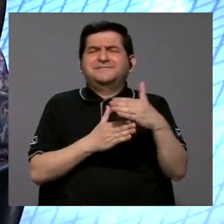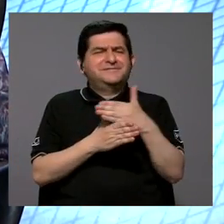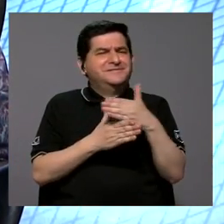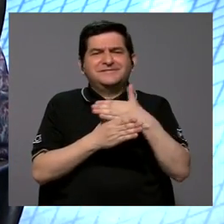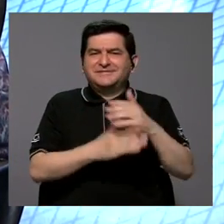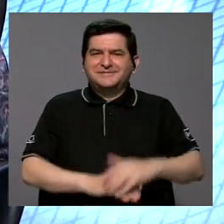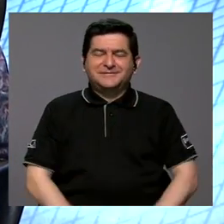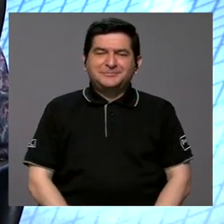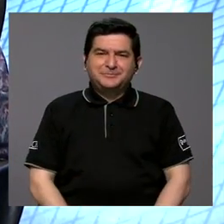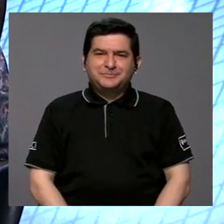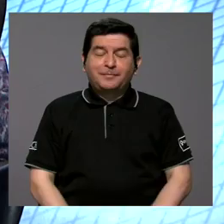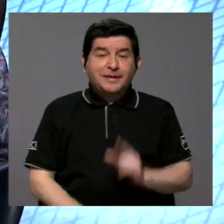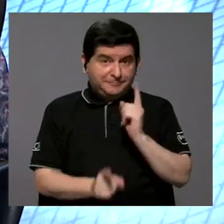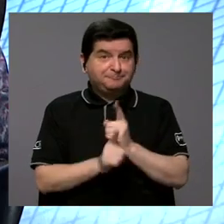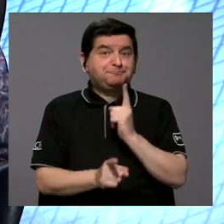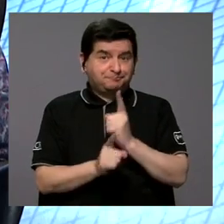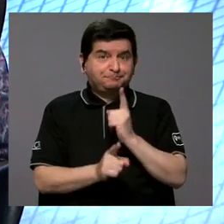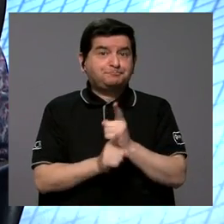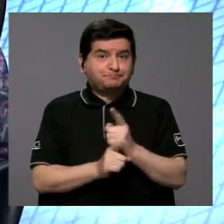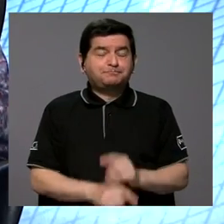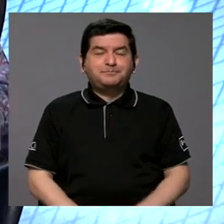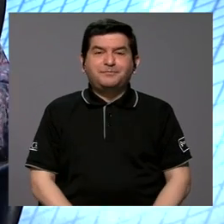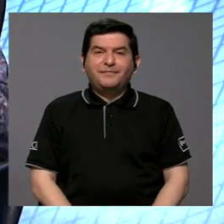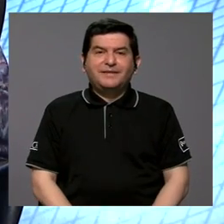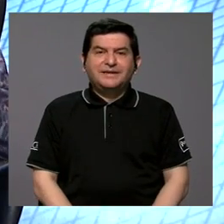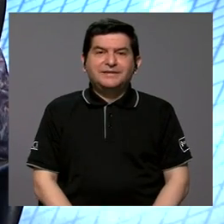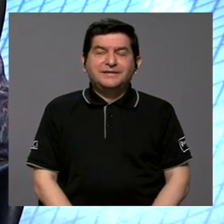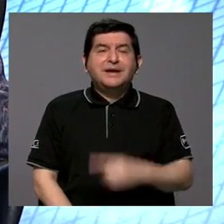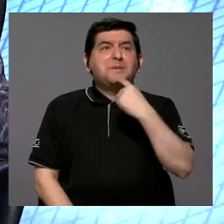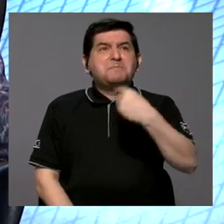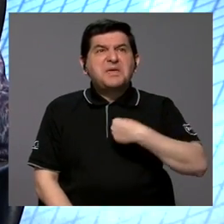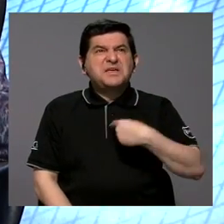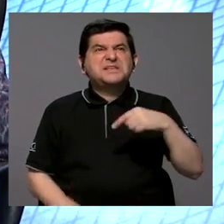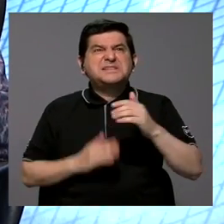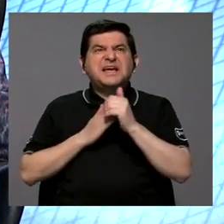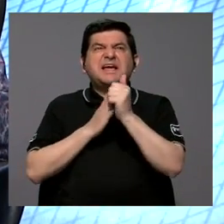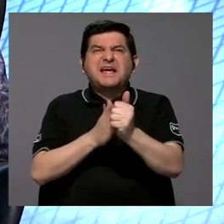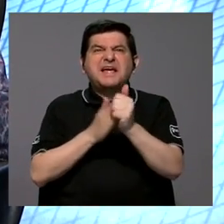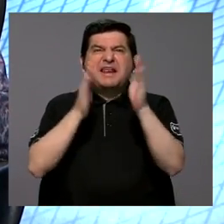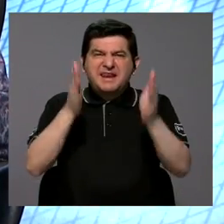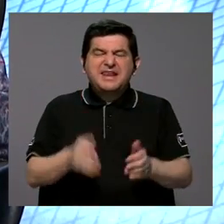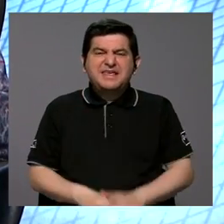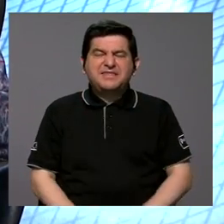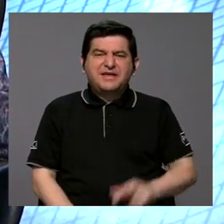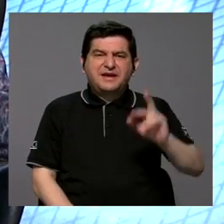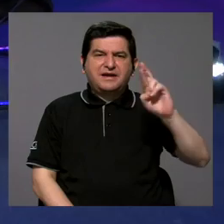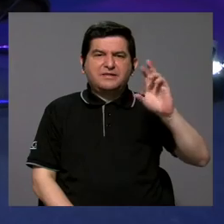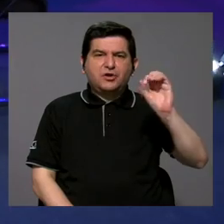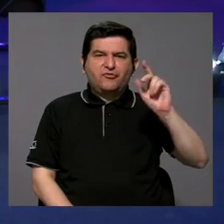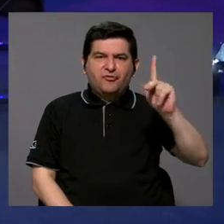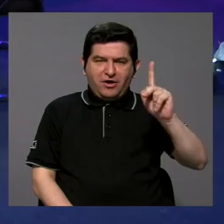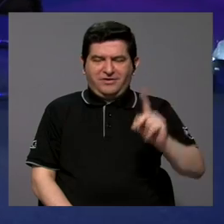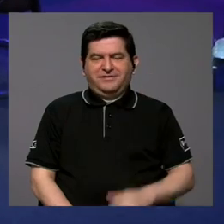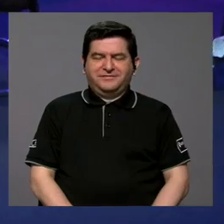feliz de compartir. Luis, y en efecto, sí, me dicen que soy pionero del rock. Y vamos a